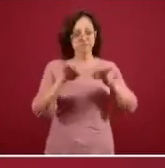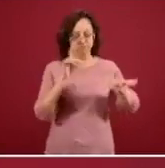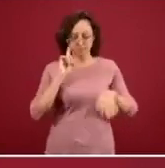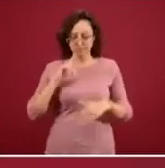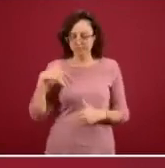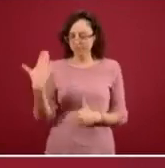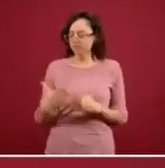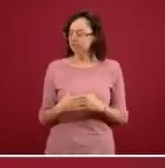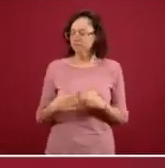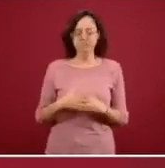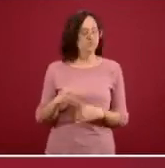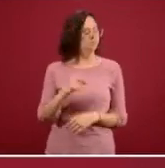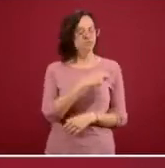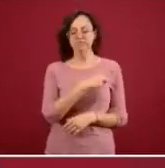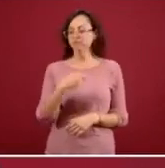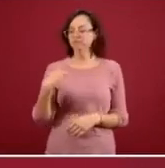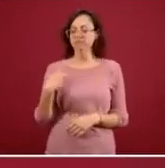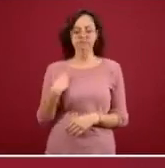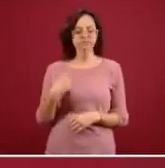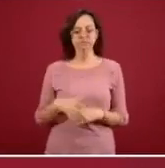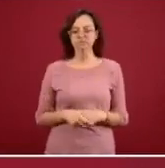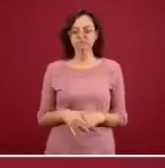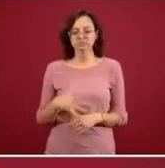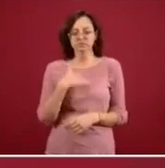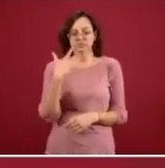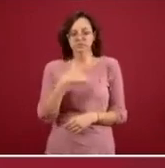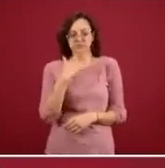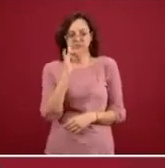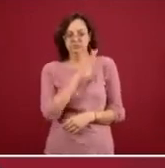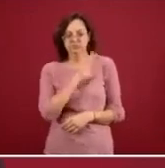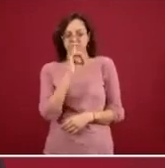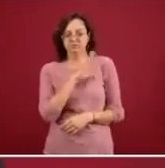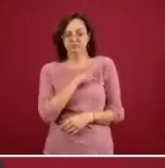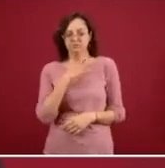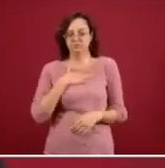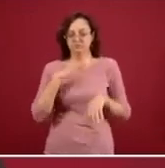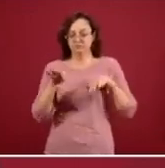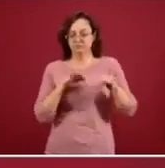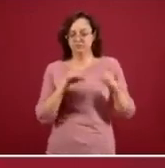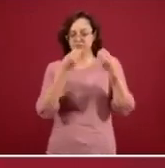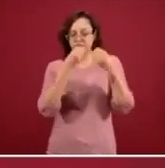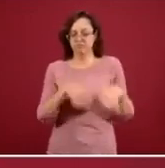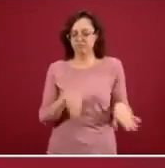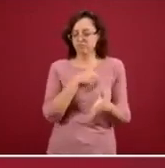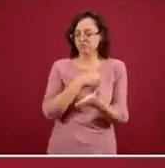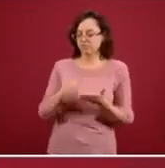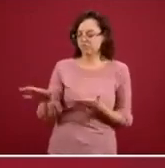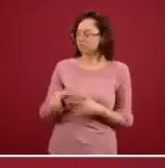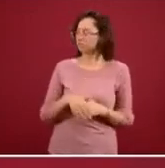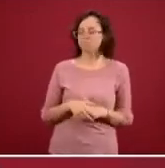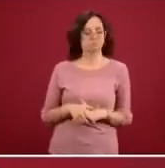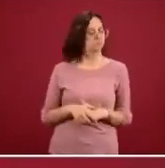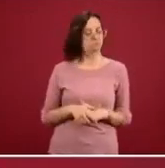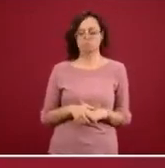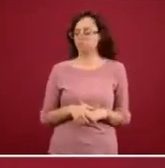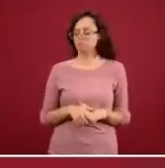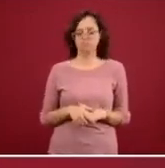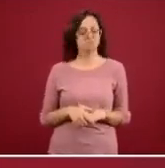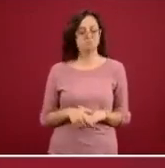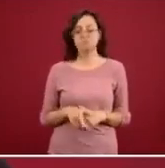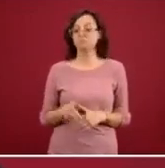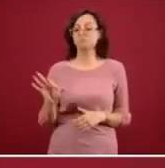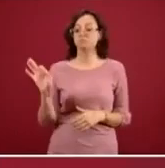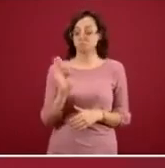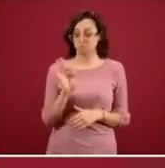se trata de una mujer embarazada, y no debe sentir temor de que le van a despedir porque se ausente del trabajo. Entonces, si ese es el